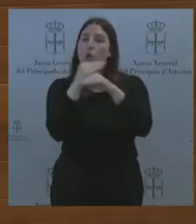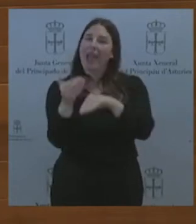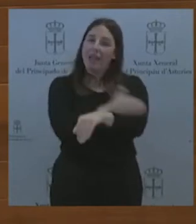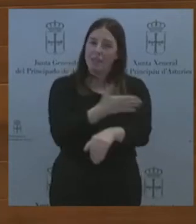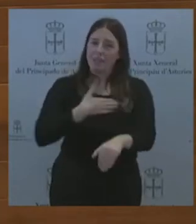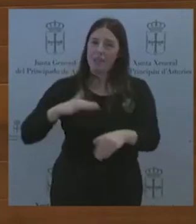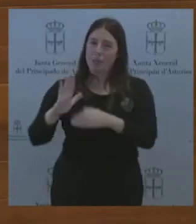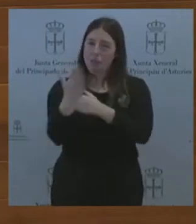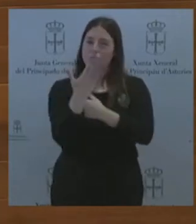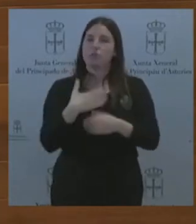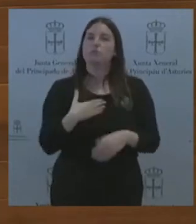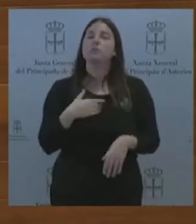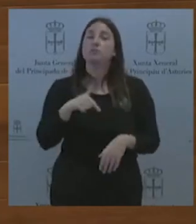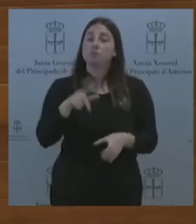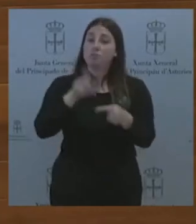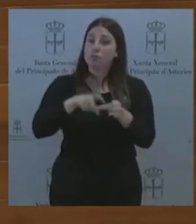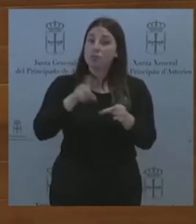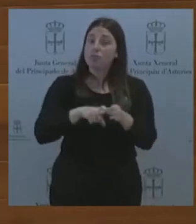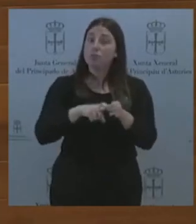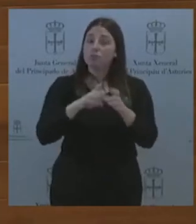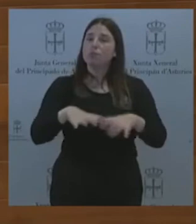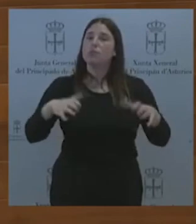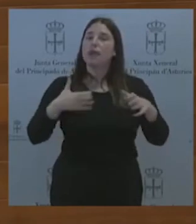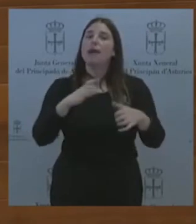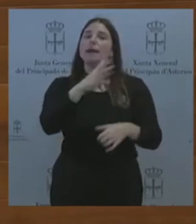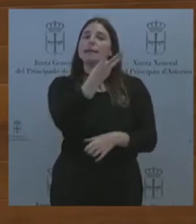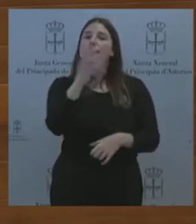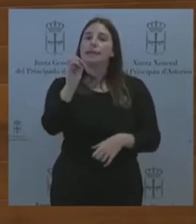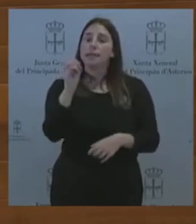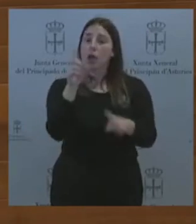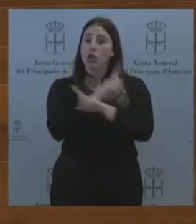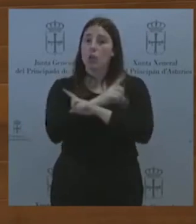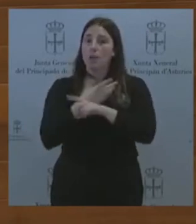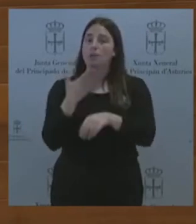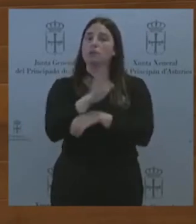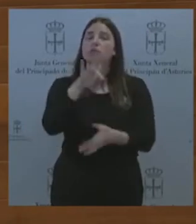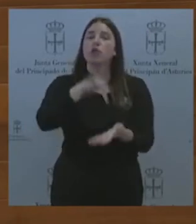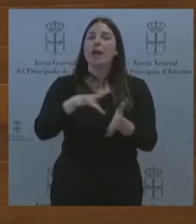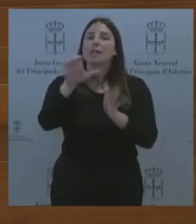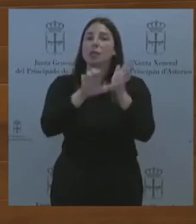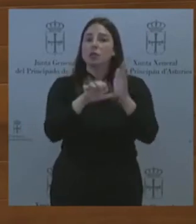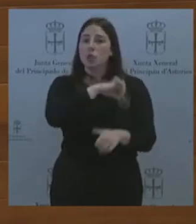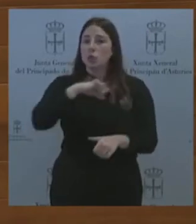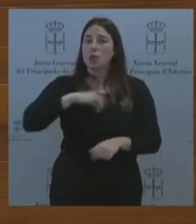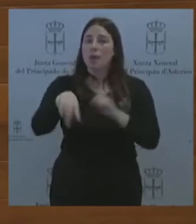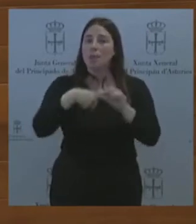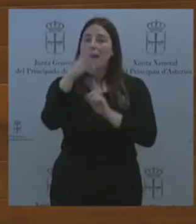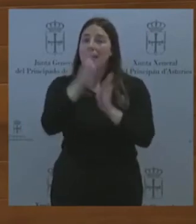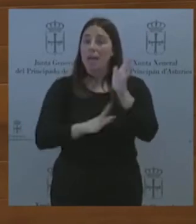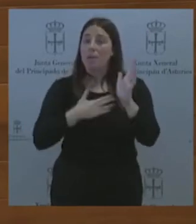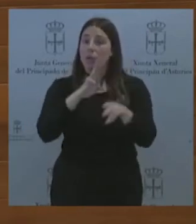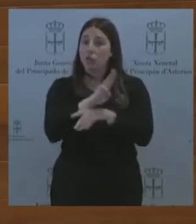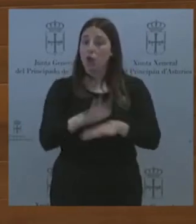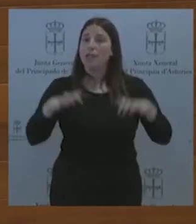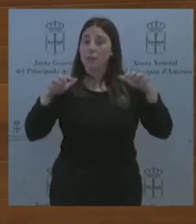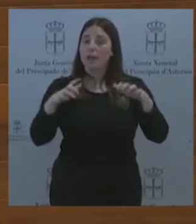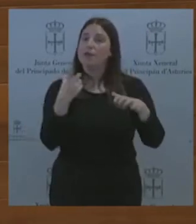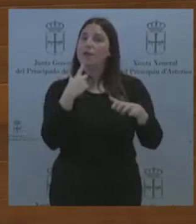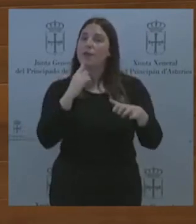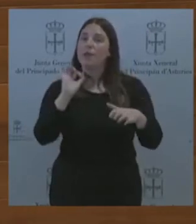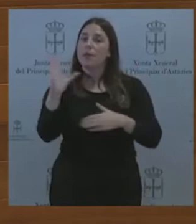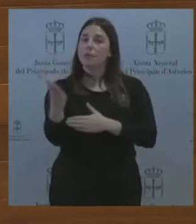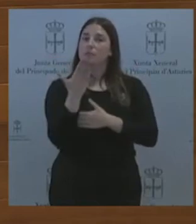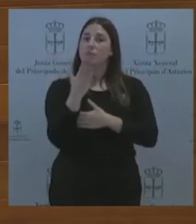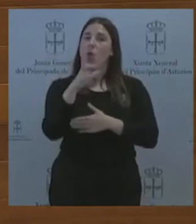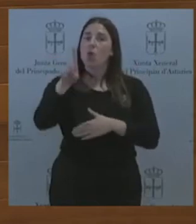de noviembre, cuando según el Estatuto de Autonomía y el propio reglamento de esta Cámara se deben entregar antes del 1 de octubre. Igual que